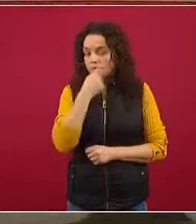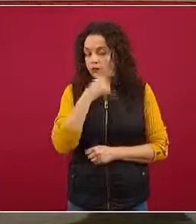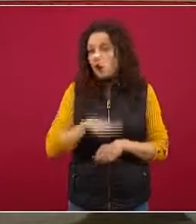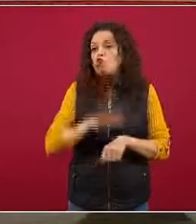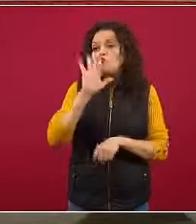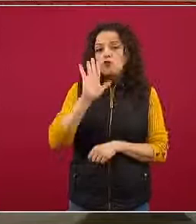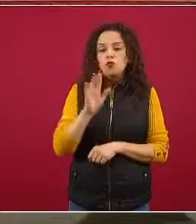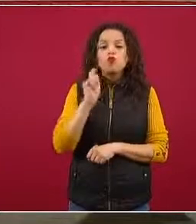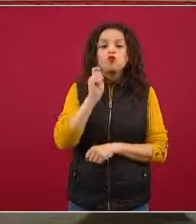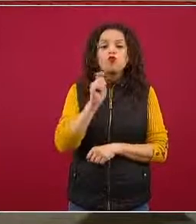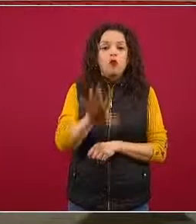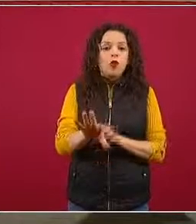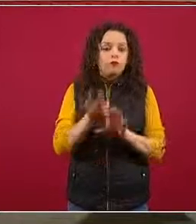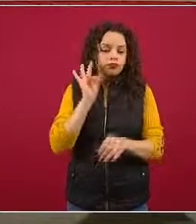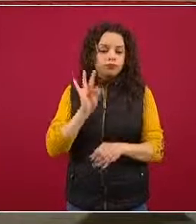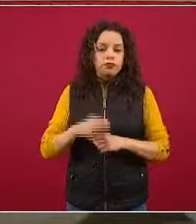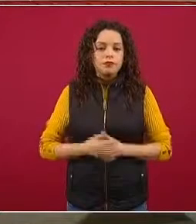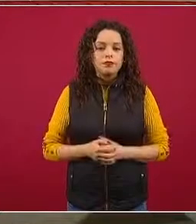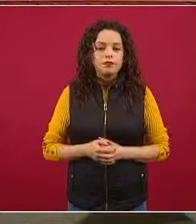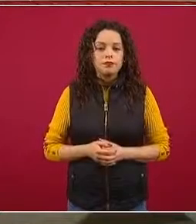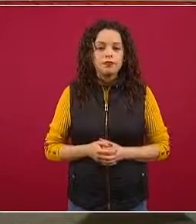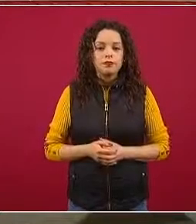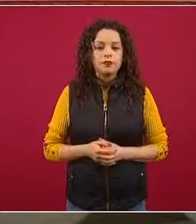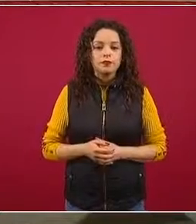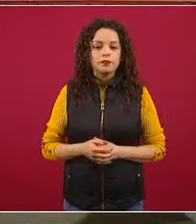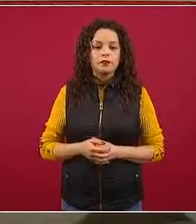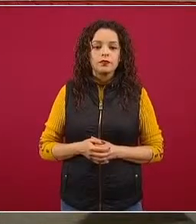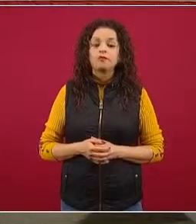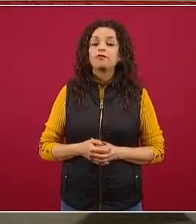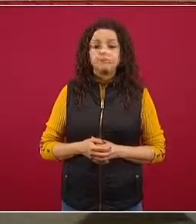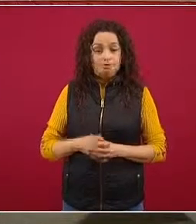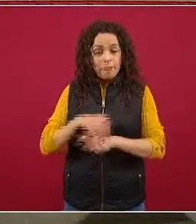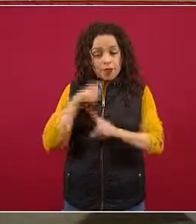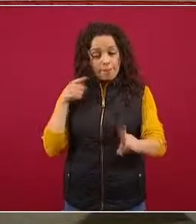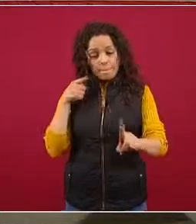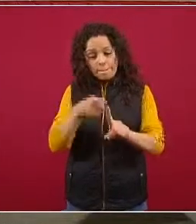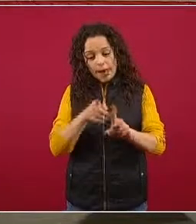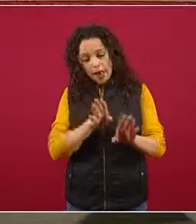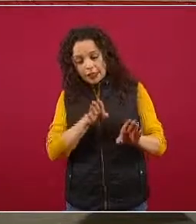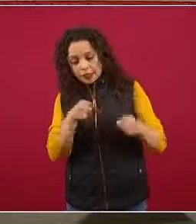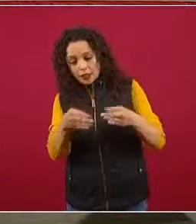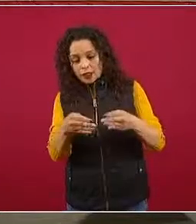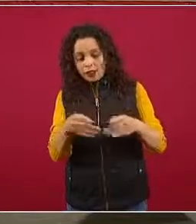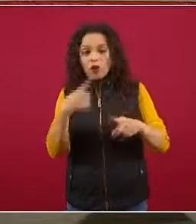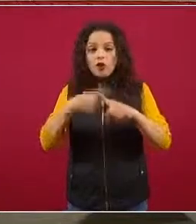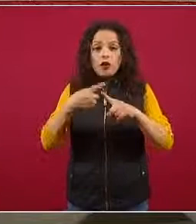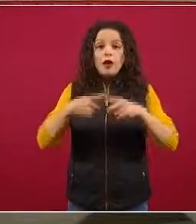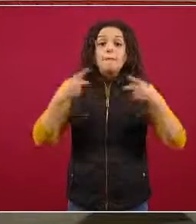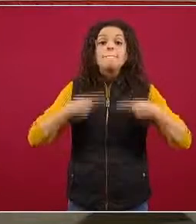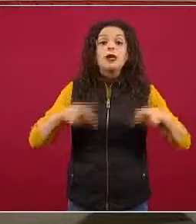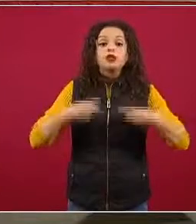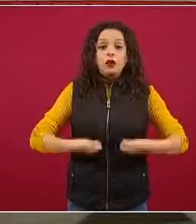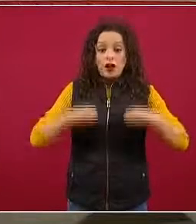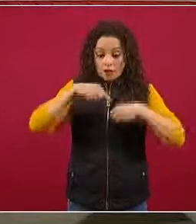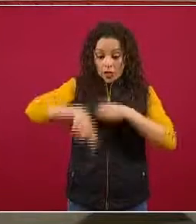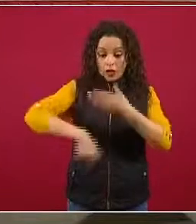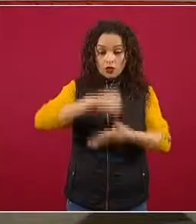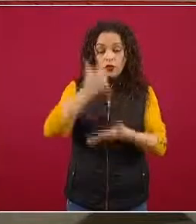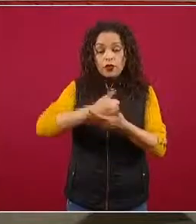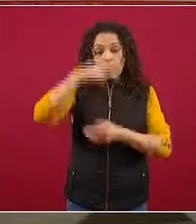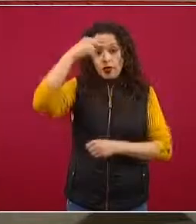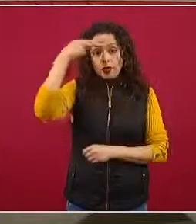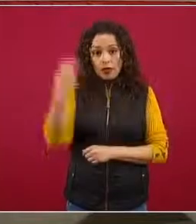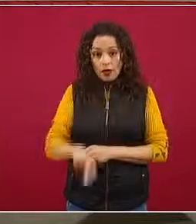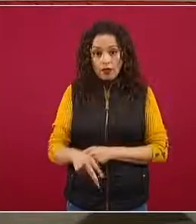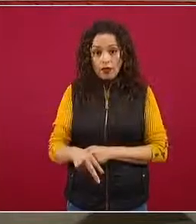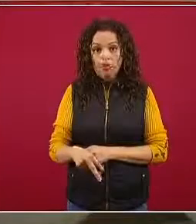Reiteramos la invitación específicamente a la población de la Ciudad de México, porque nuestra epidemia crece todos los días. La